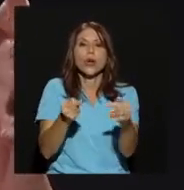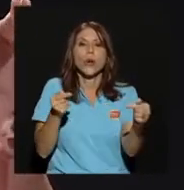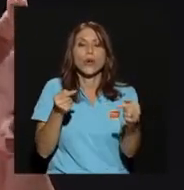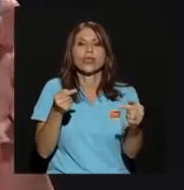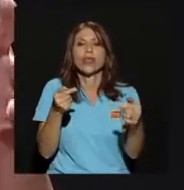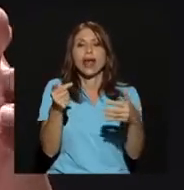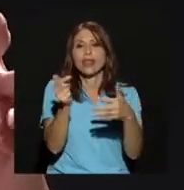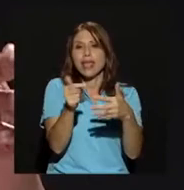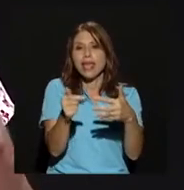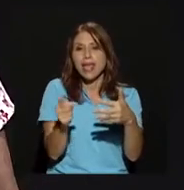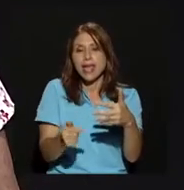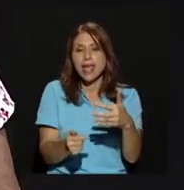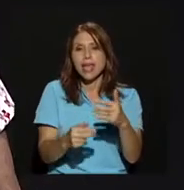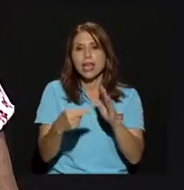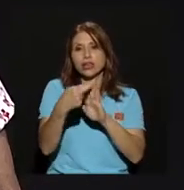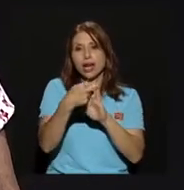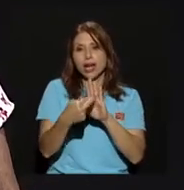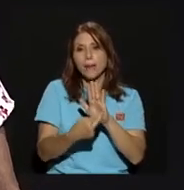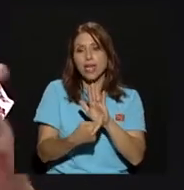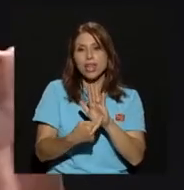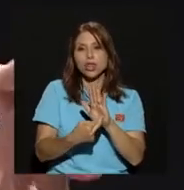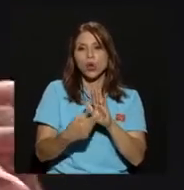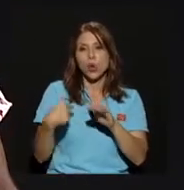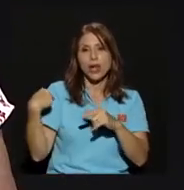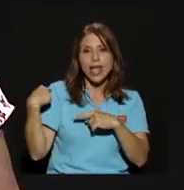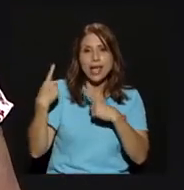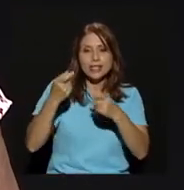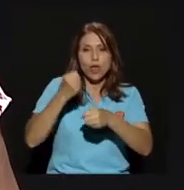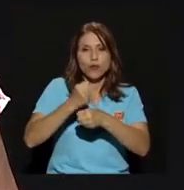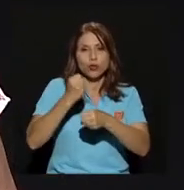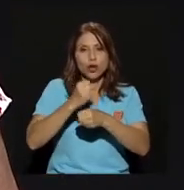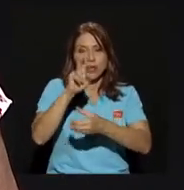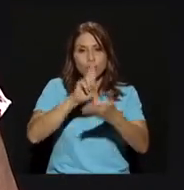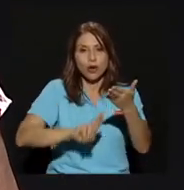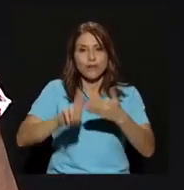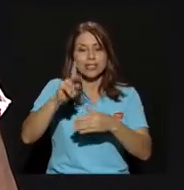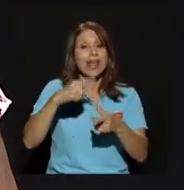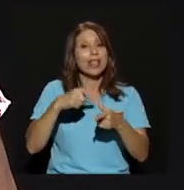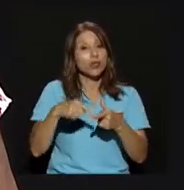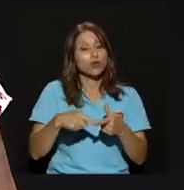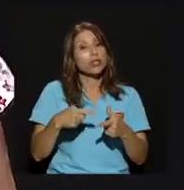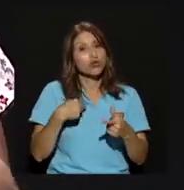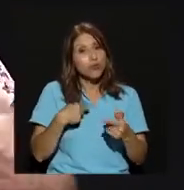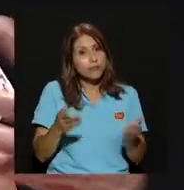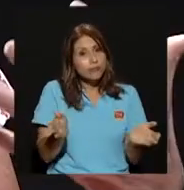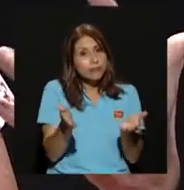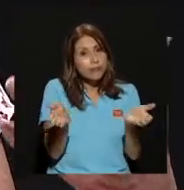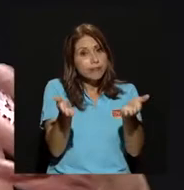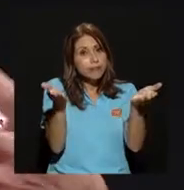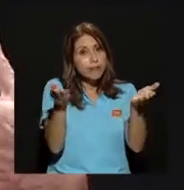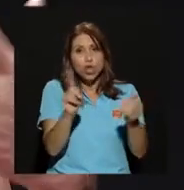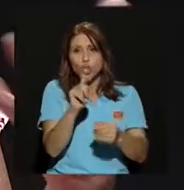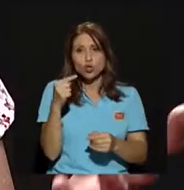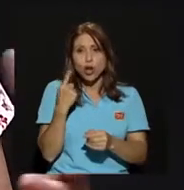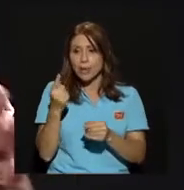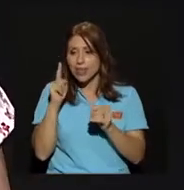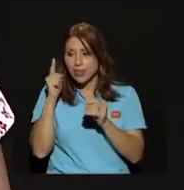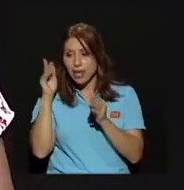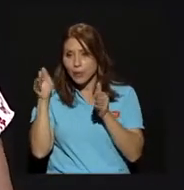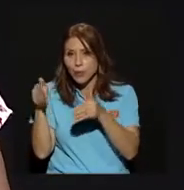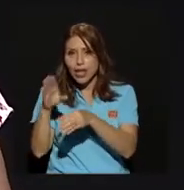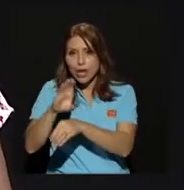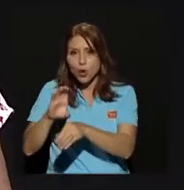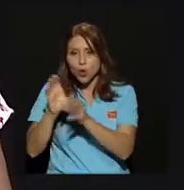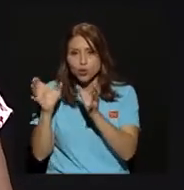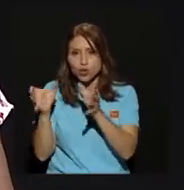de nuestro reglamento que ha estado funcionando en la universidad. Entonces yo sí animaría a que no solamente en el Consejo, ha habido respuestas